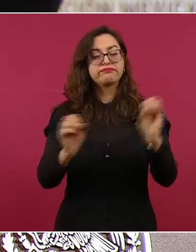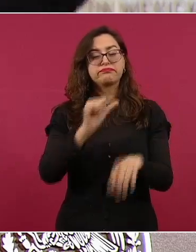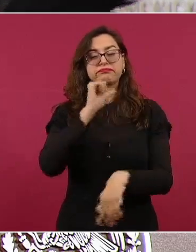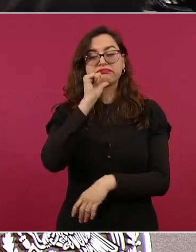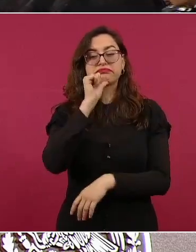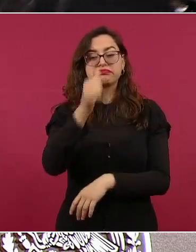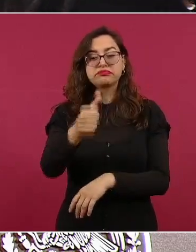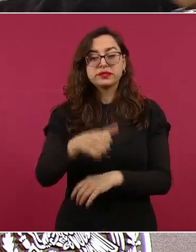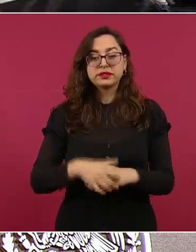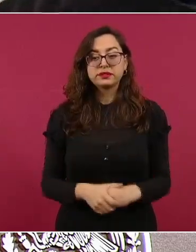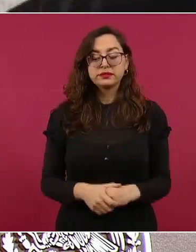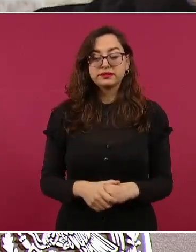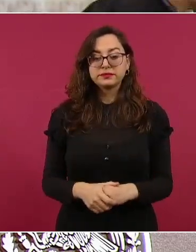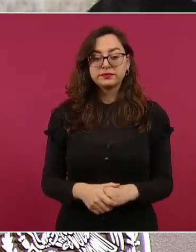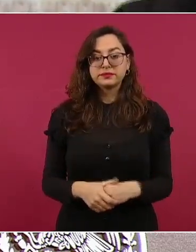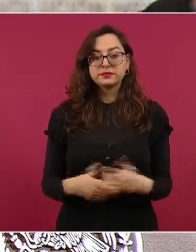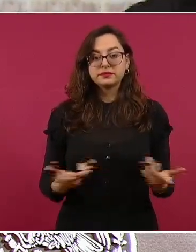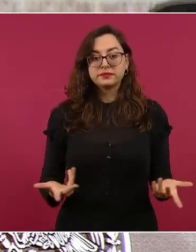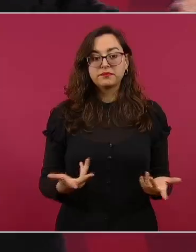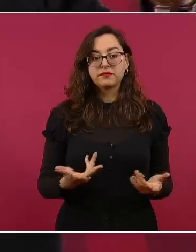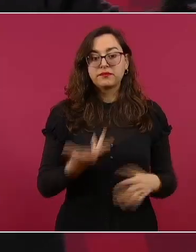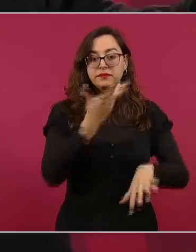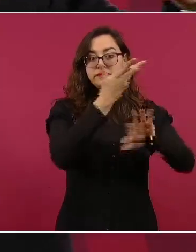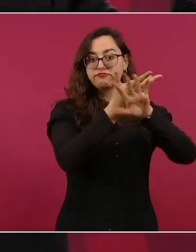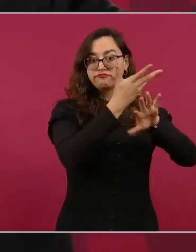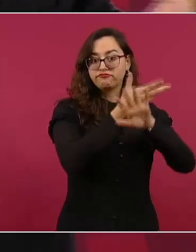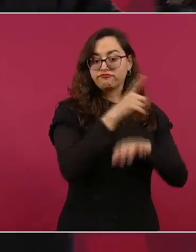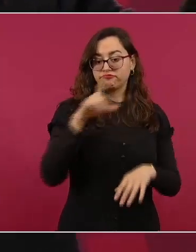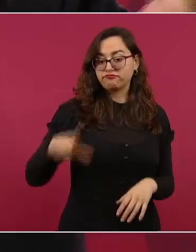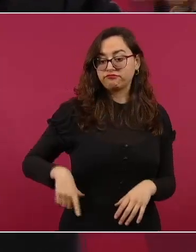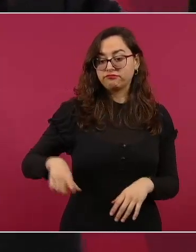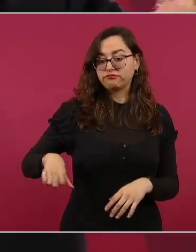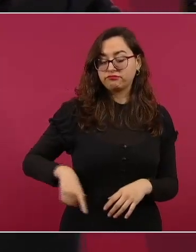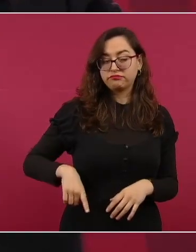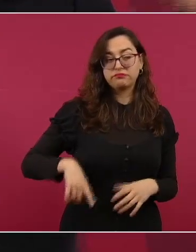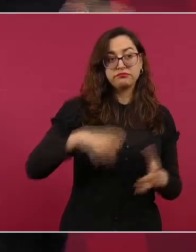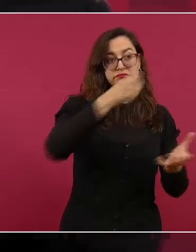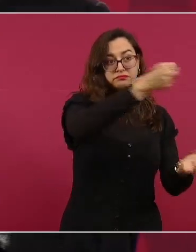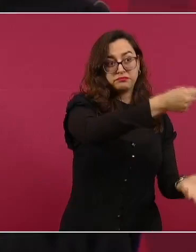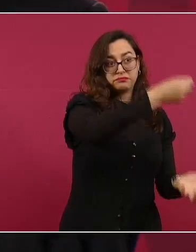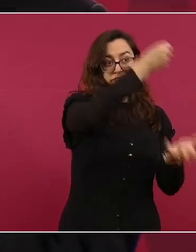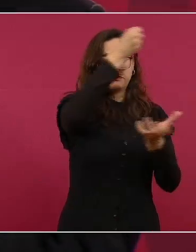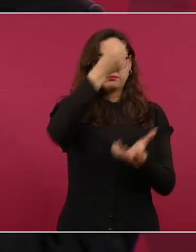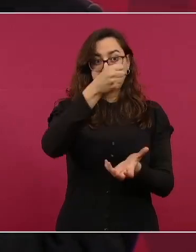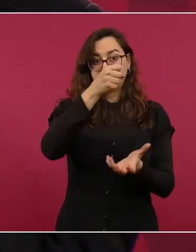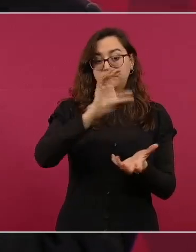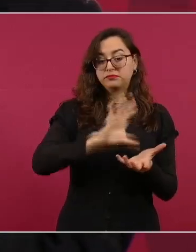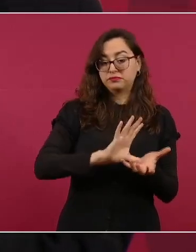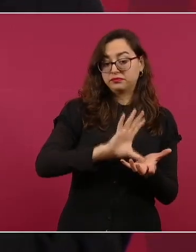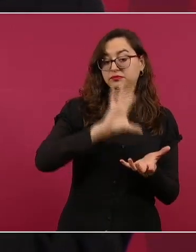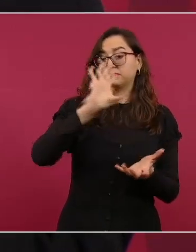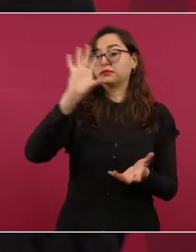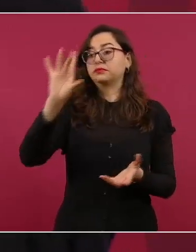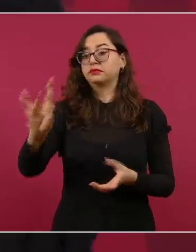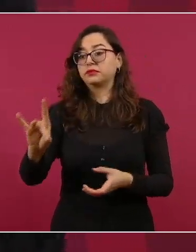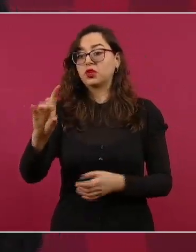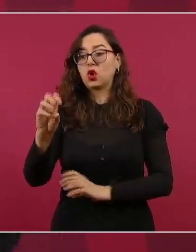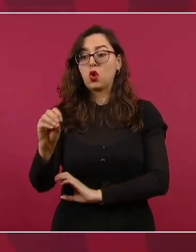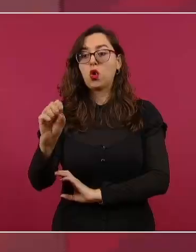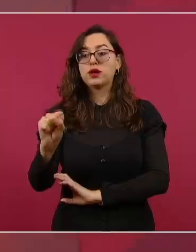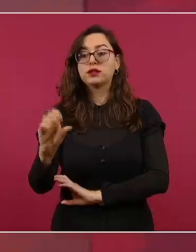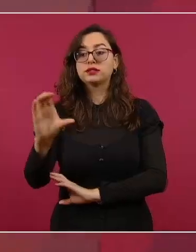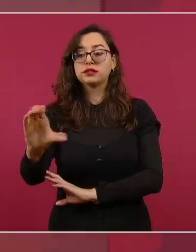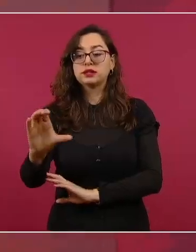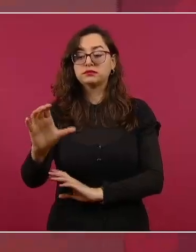Es dinero que se queda en estos aparatos supuestamente independientes. Y el otro